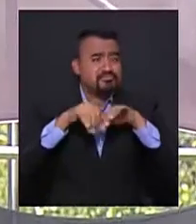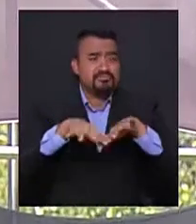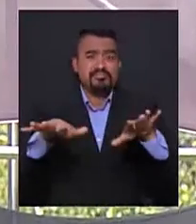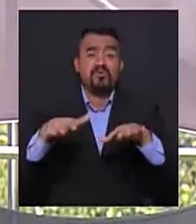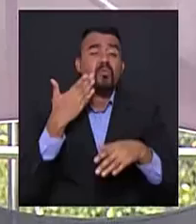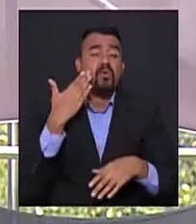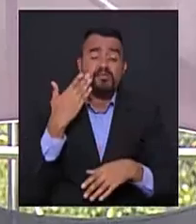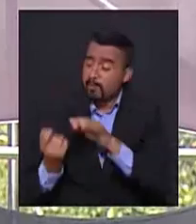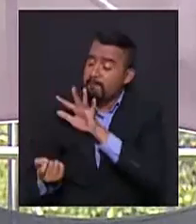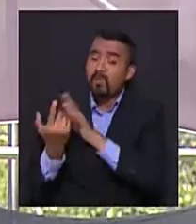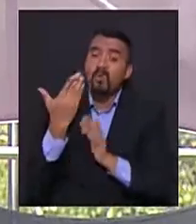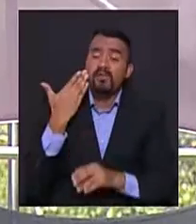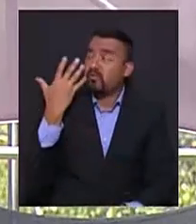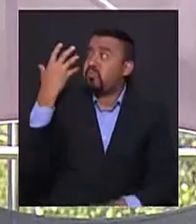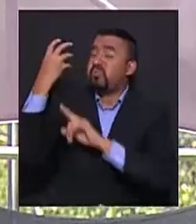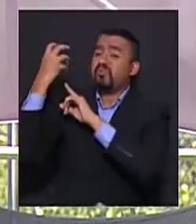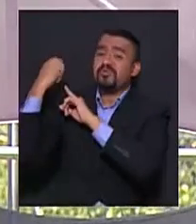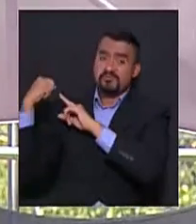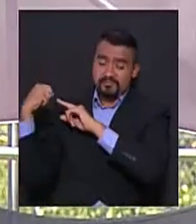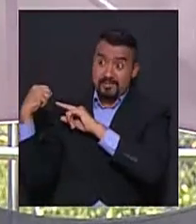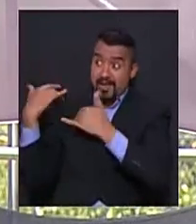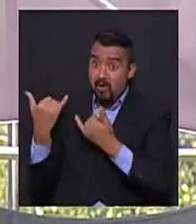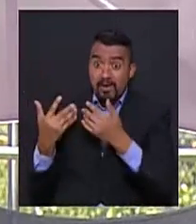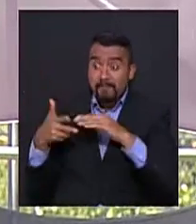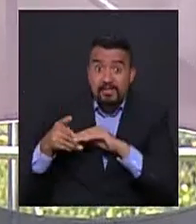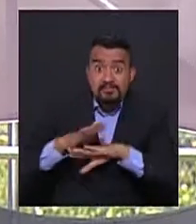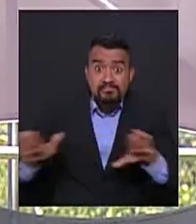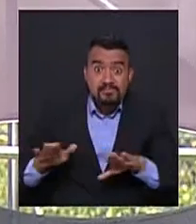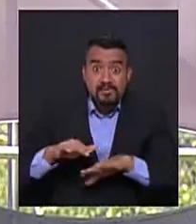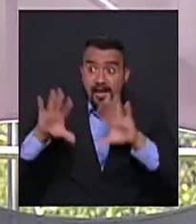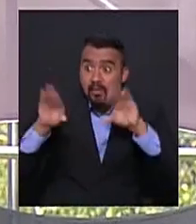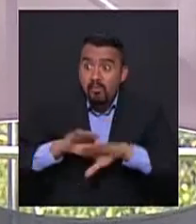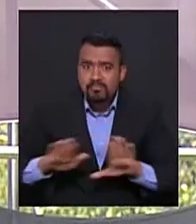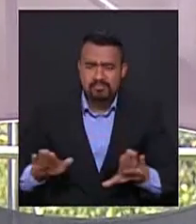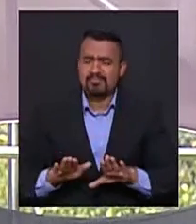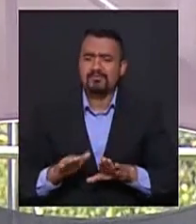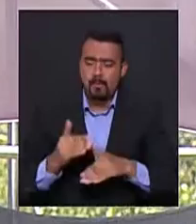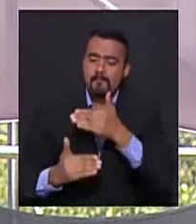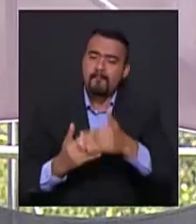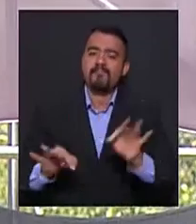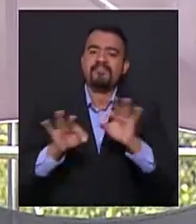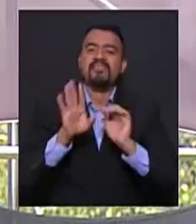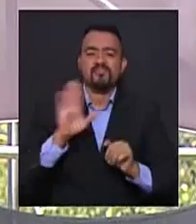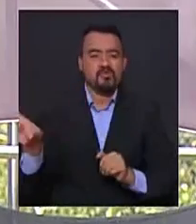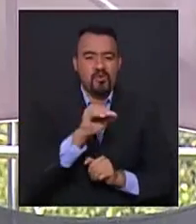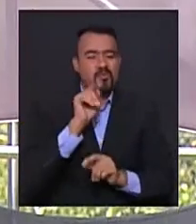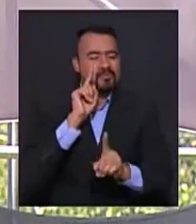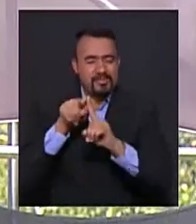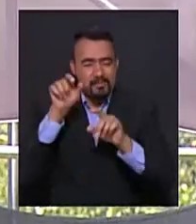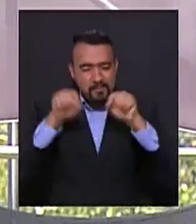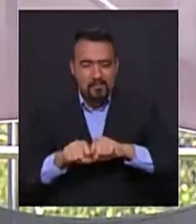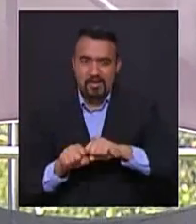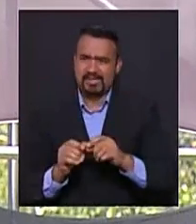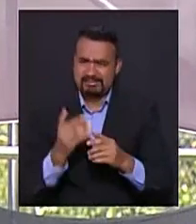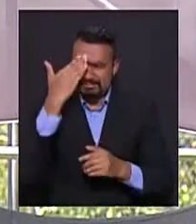activa, ciudadana y articulada, con la convicción de que necesitamos una transformación estructural.